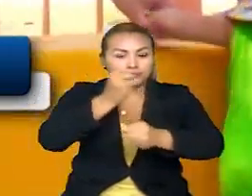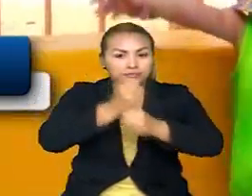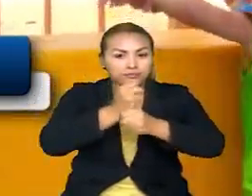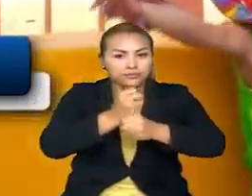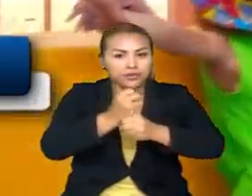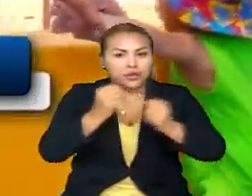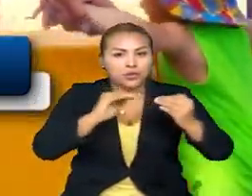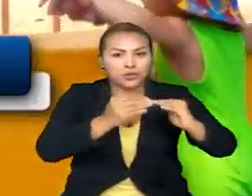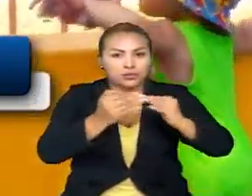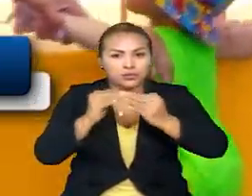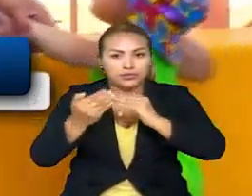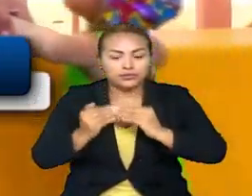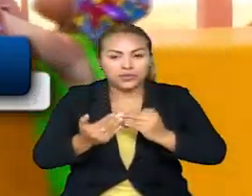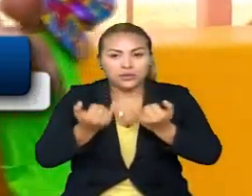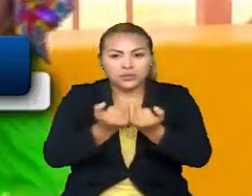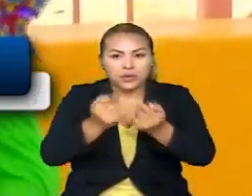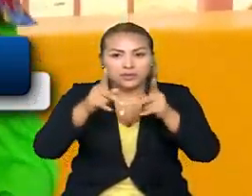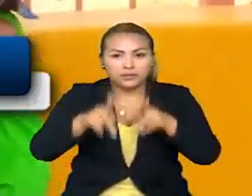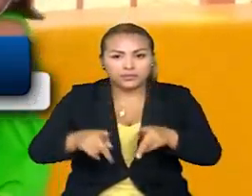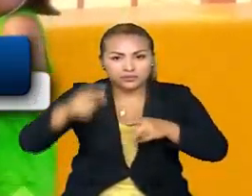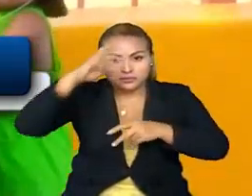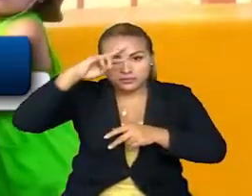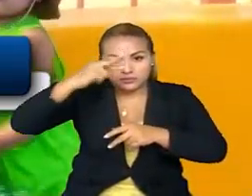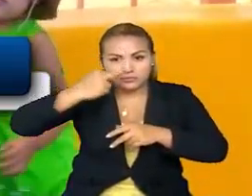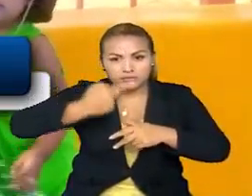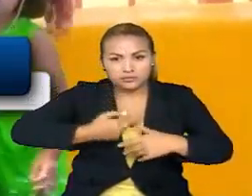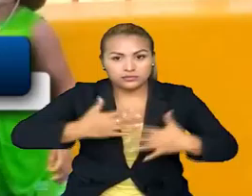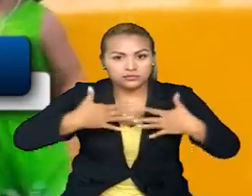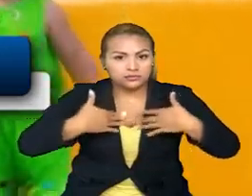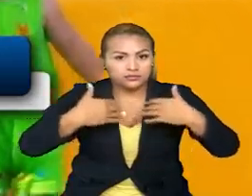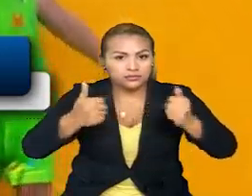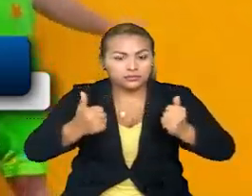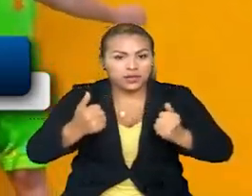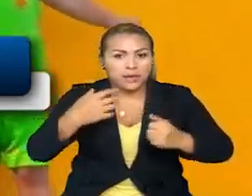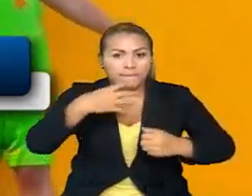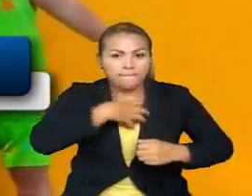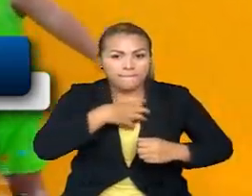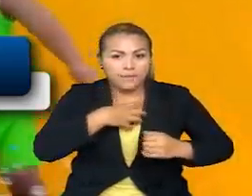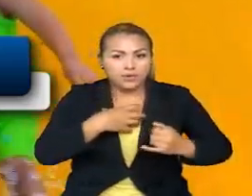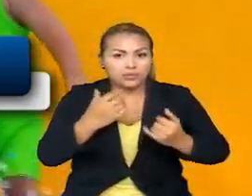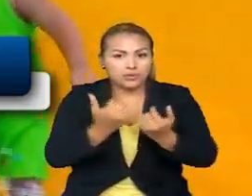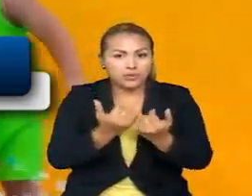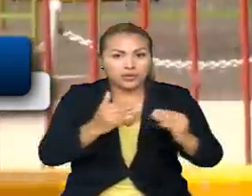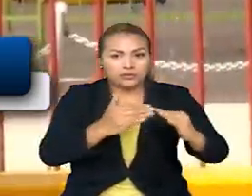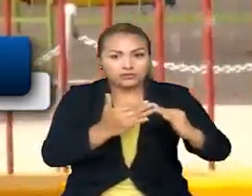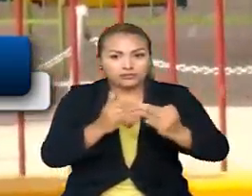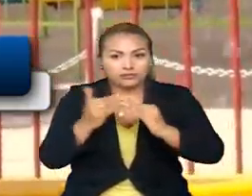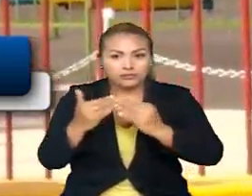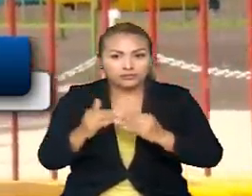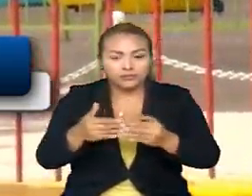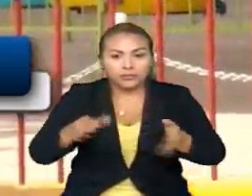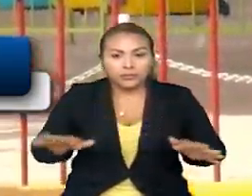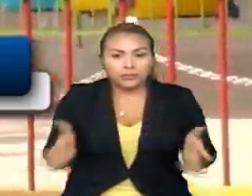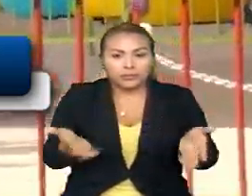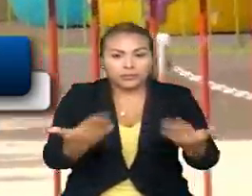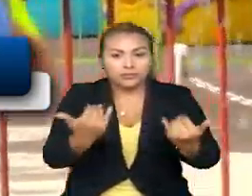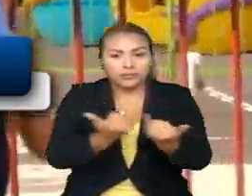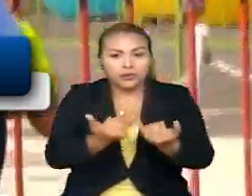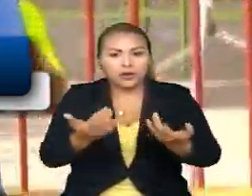es el brigadista de salud es el dueño de la manzana el que viene a promover el sistema de vida